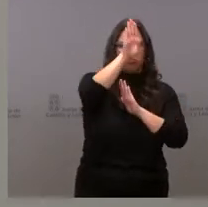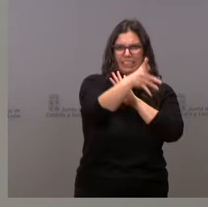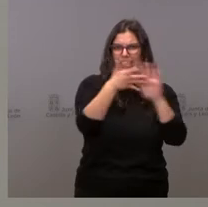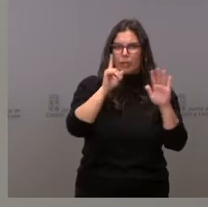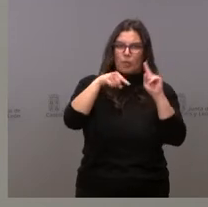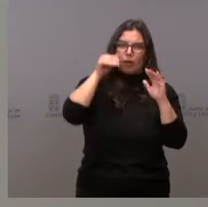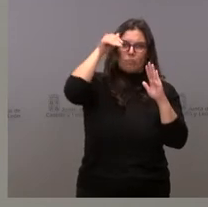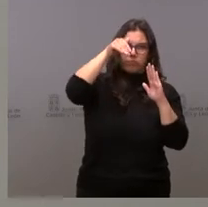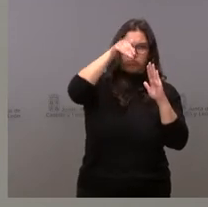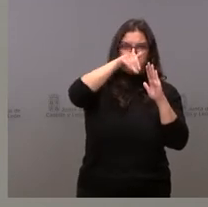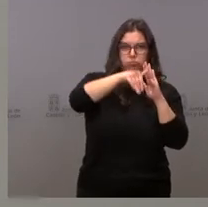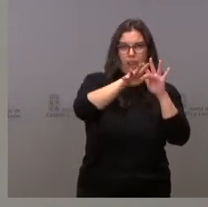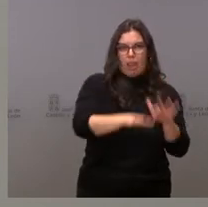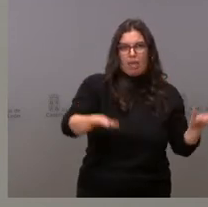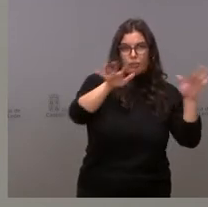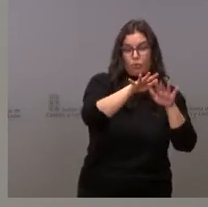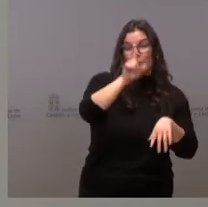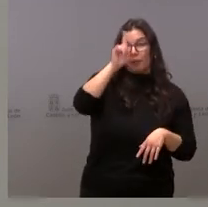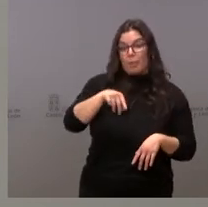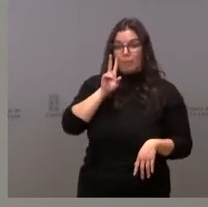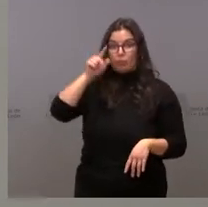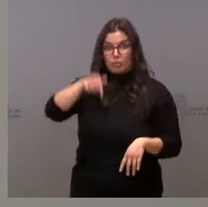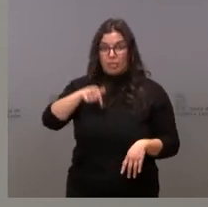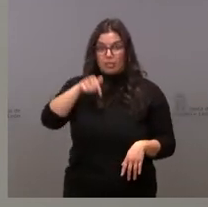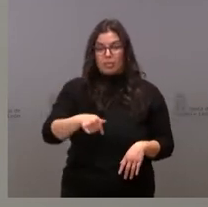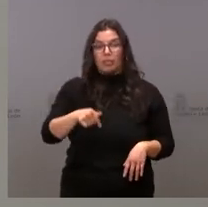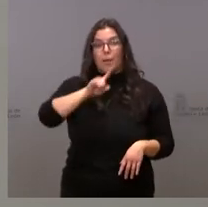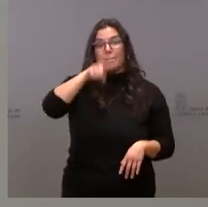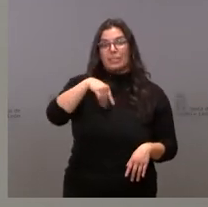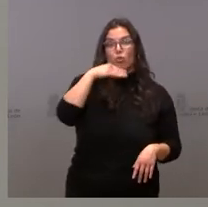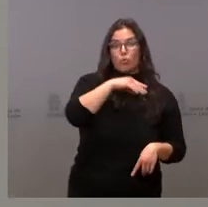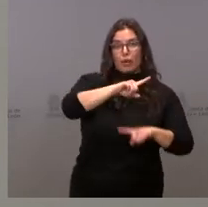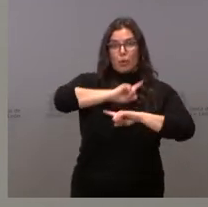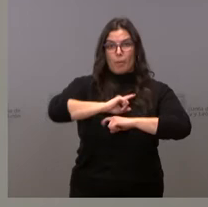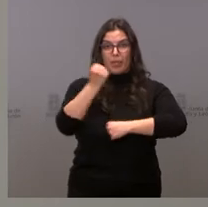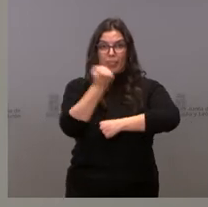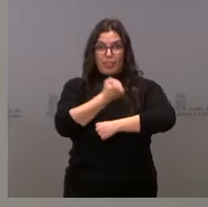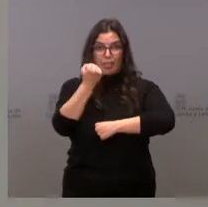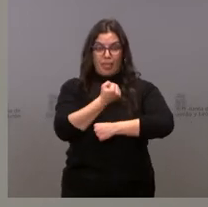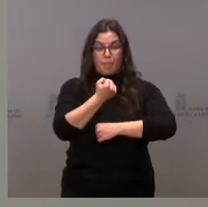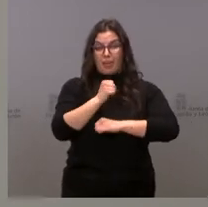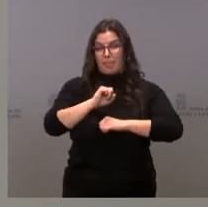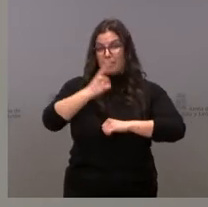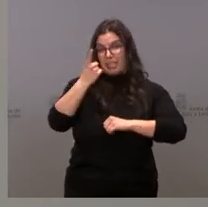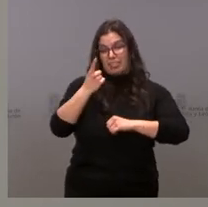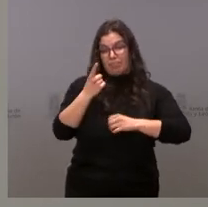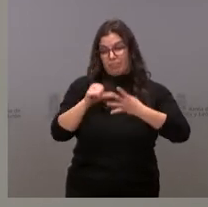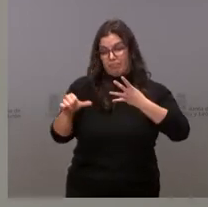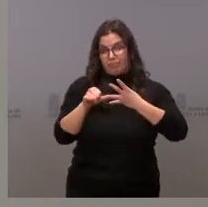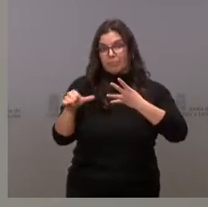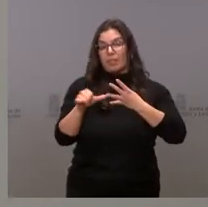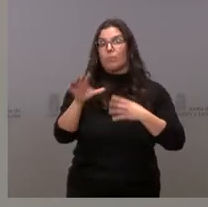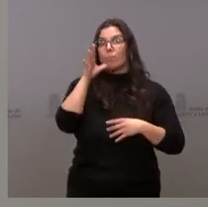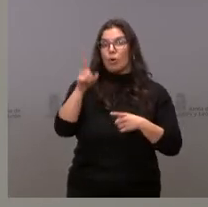que el ascenso de la incidencia que hemos visto durante los meses de octubre noviembre y diciembre y en las primeras semanas de diciembre fue debido a la variante